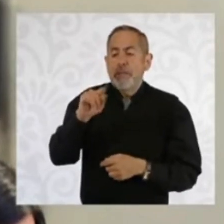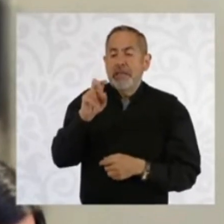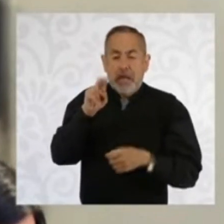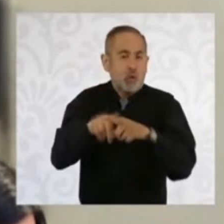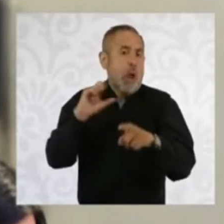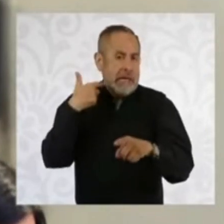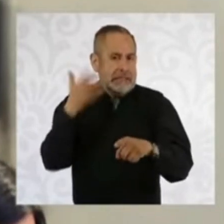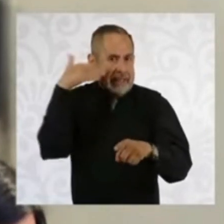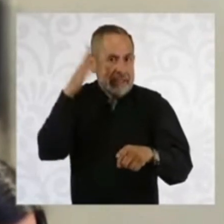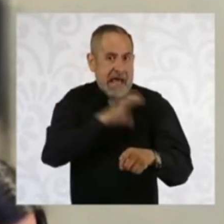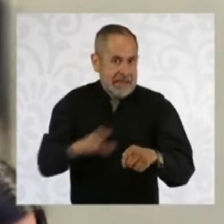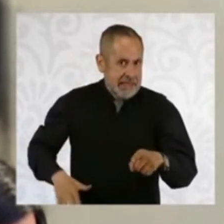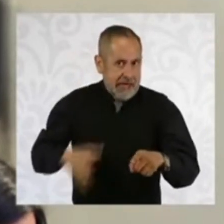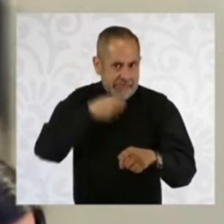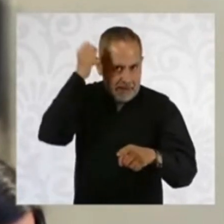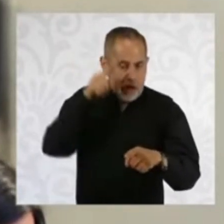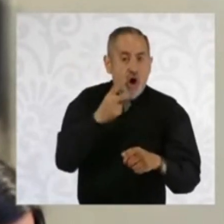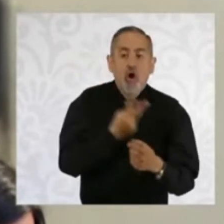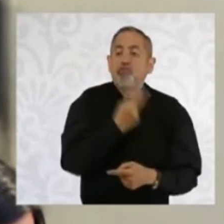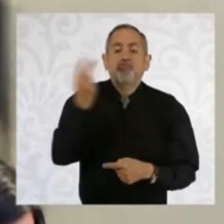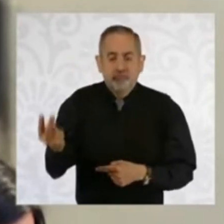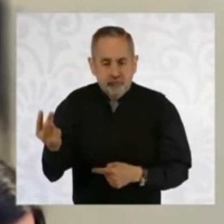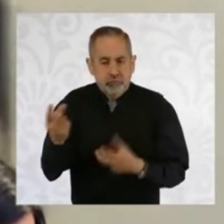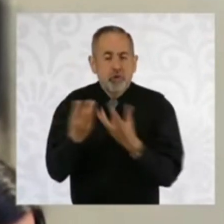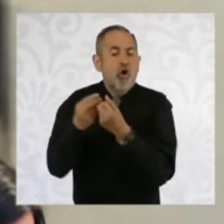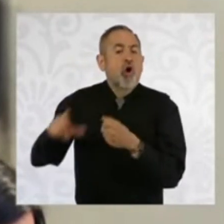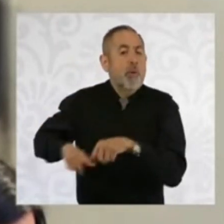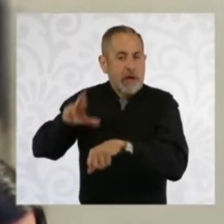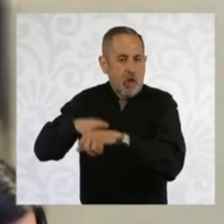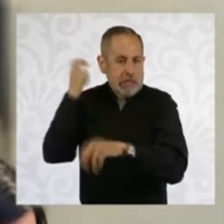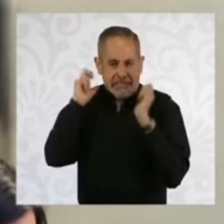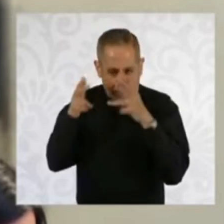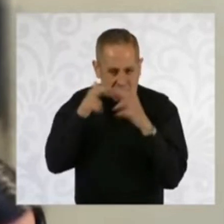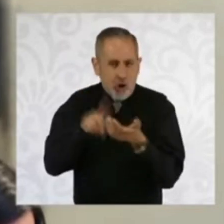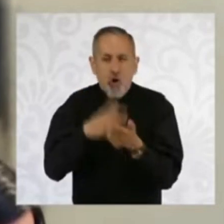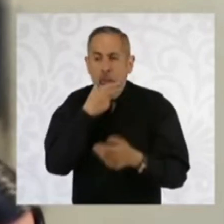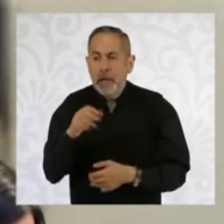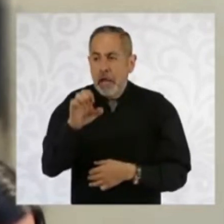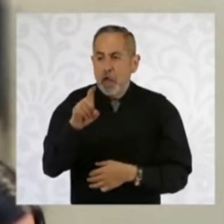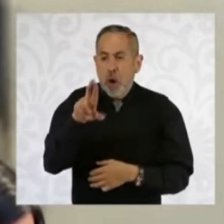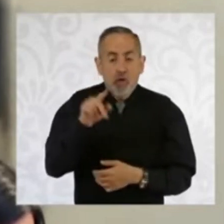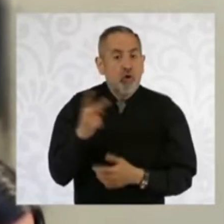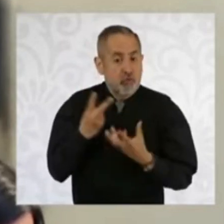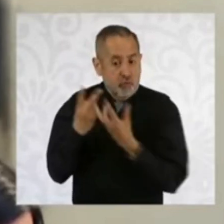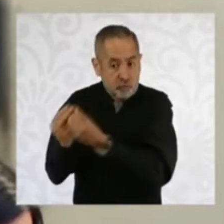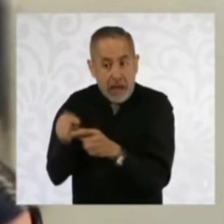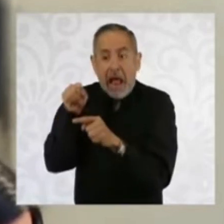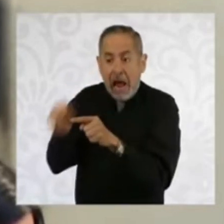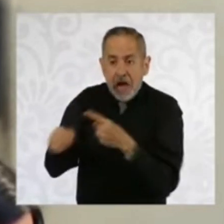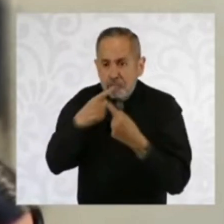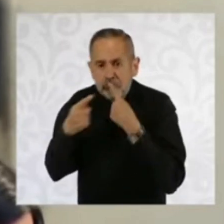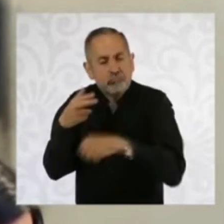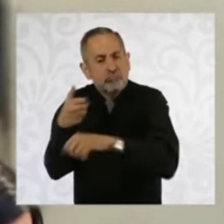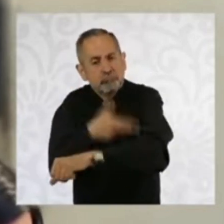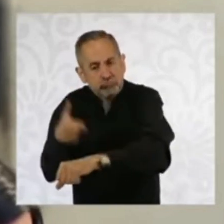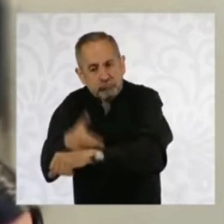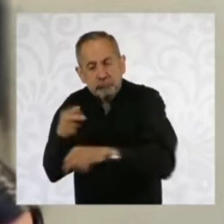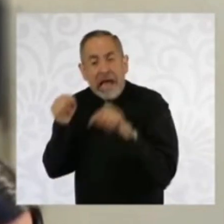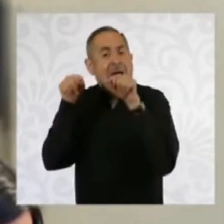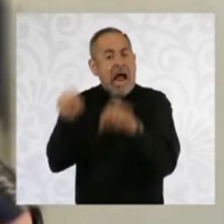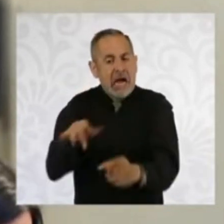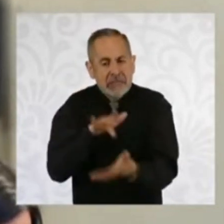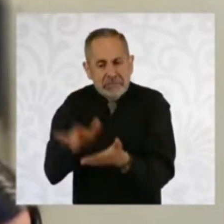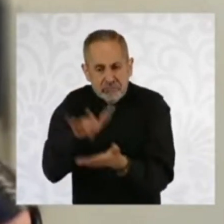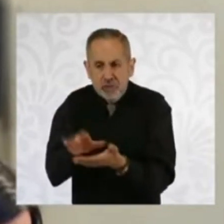candidata junto con el candidato al gobierno de Chiapas, hoy gobernador electo Eduardo Ramírez, de la posibilidad incluso de brindar